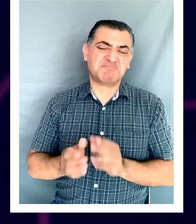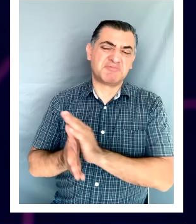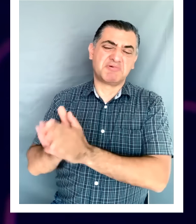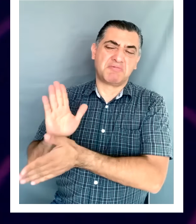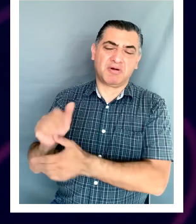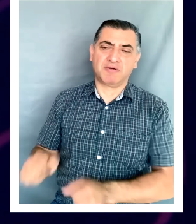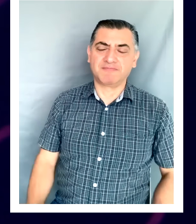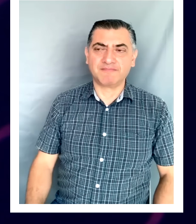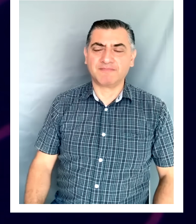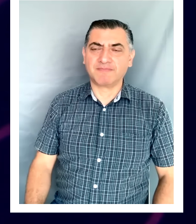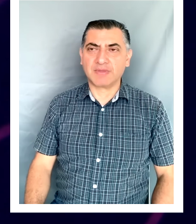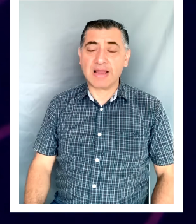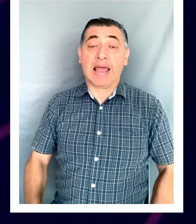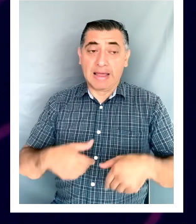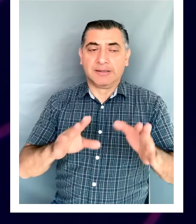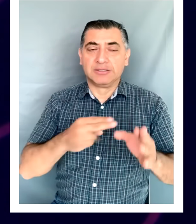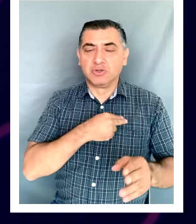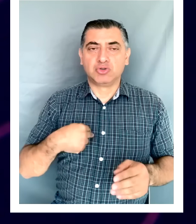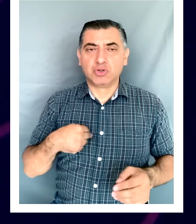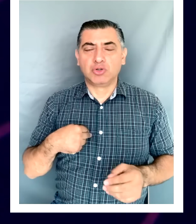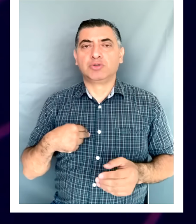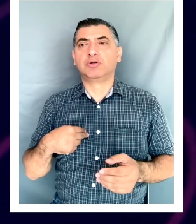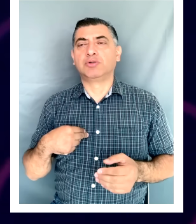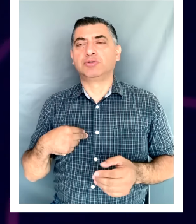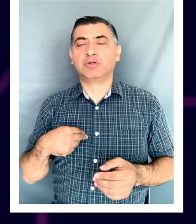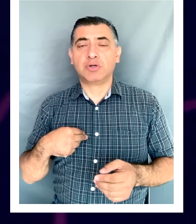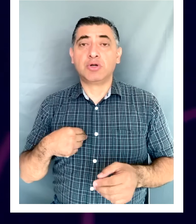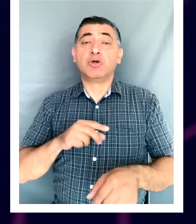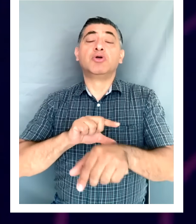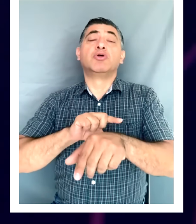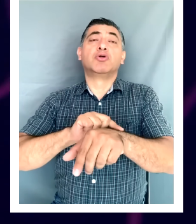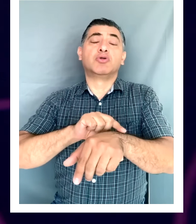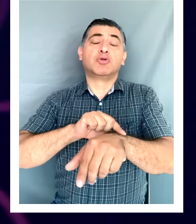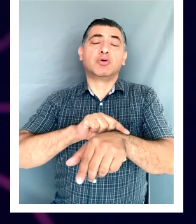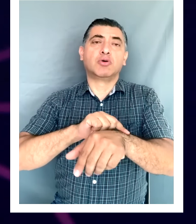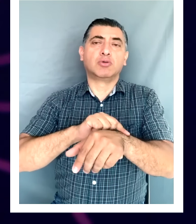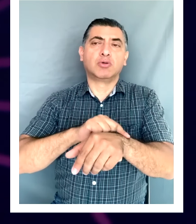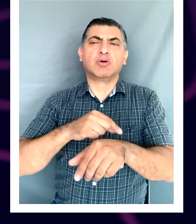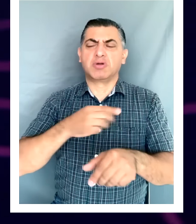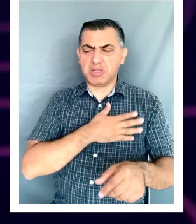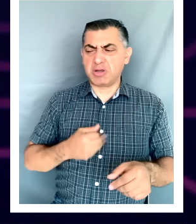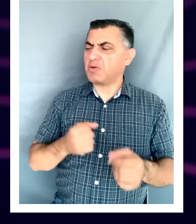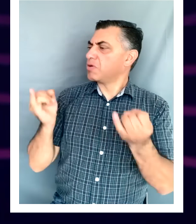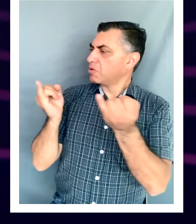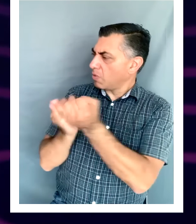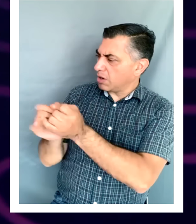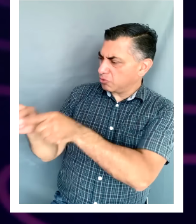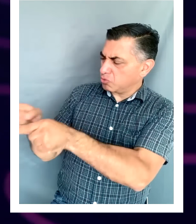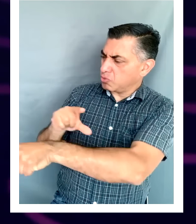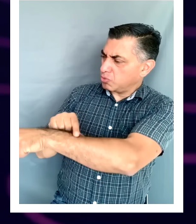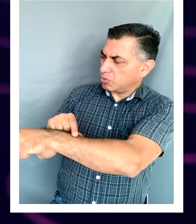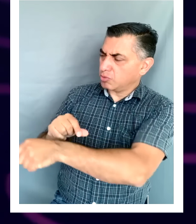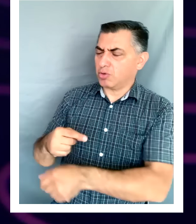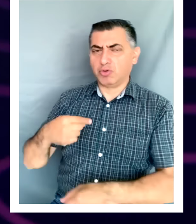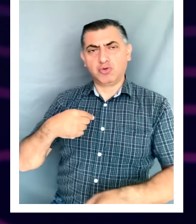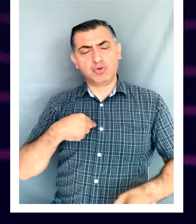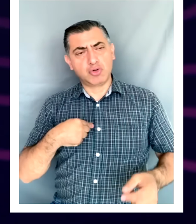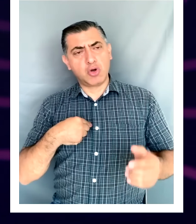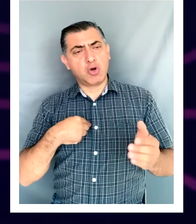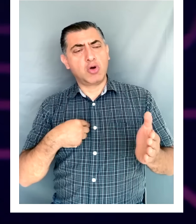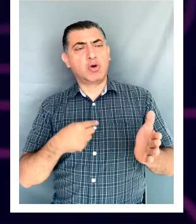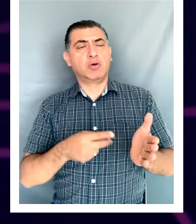que yo soy doctor tiene que ser doctor es que es ingeniero tiene que ser ingeniero Es que yo soy enfermera tiene que ser enfermera Es que yo soy cualquier actividad la Biblia